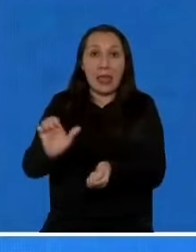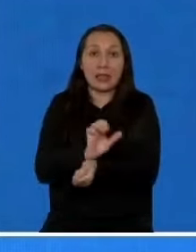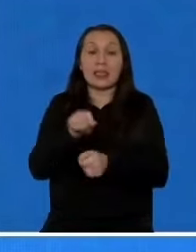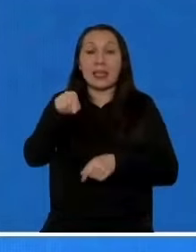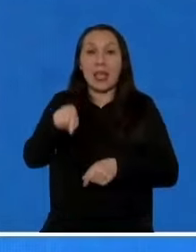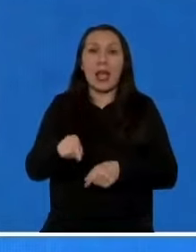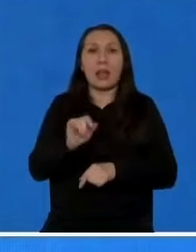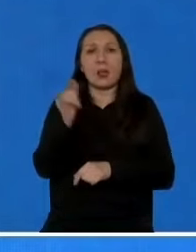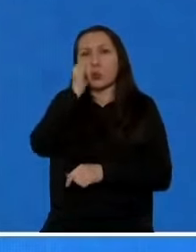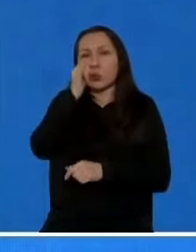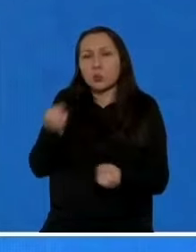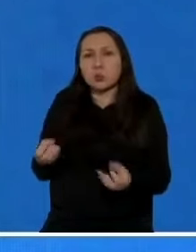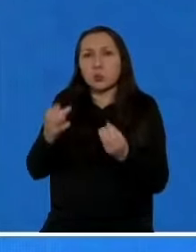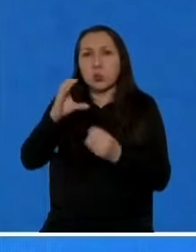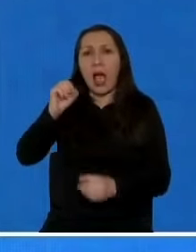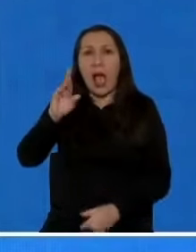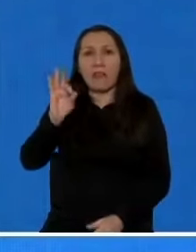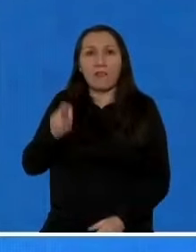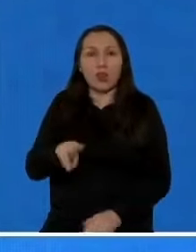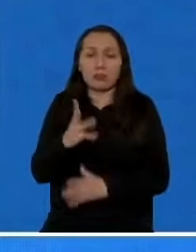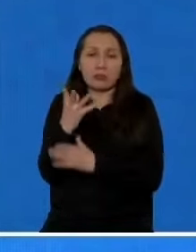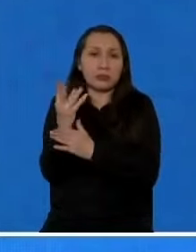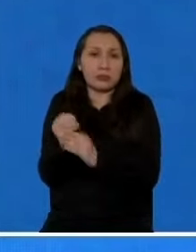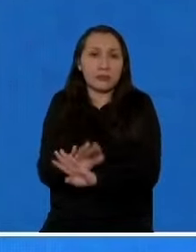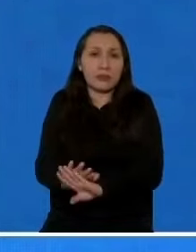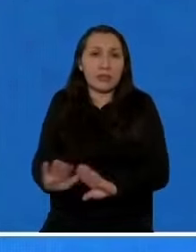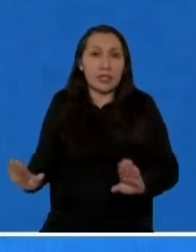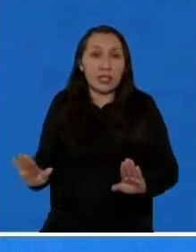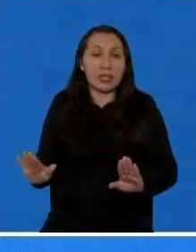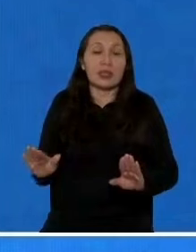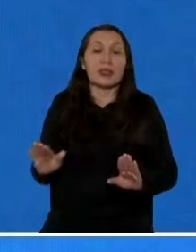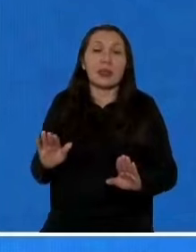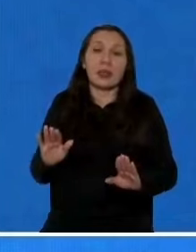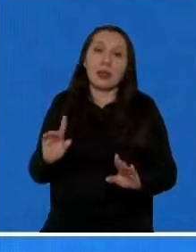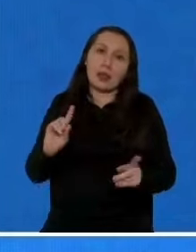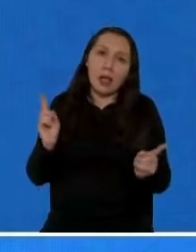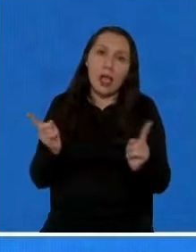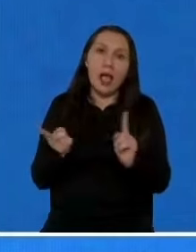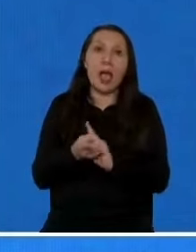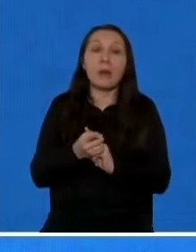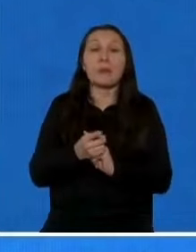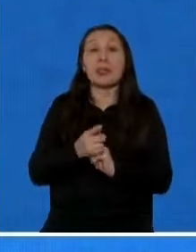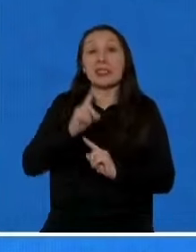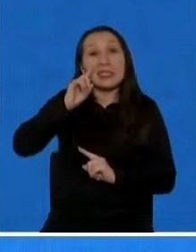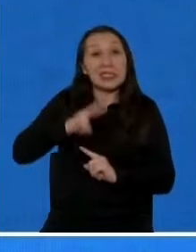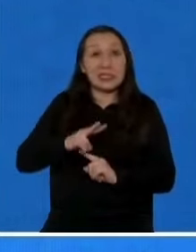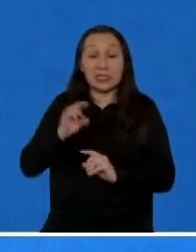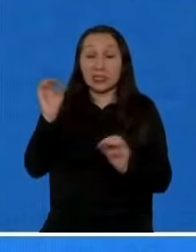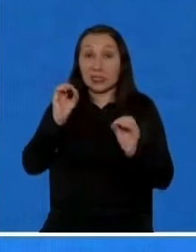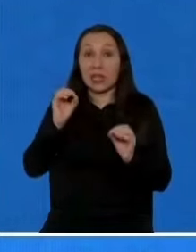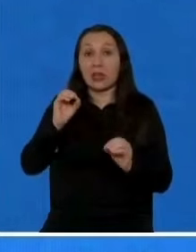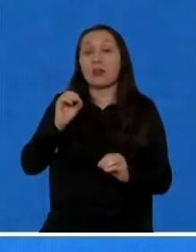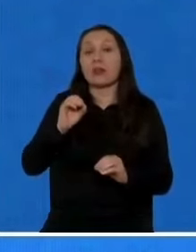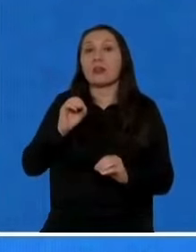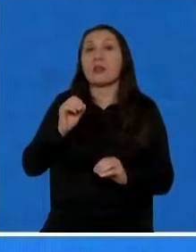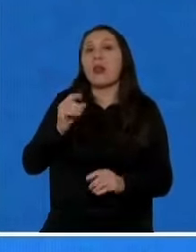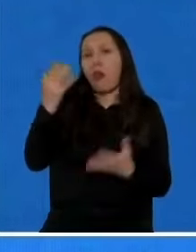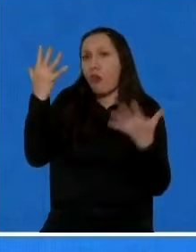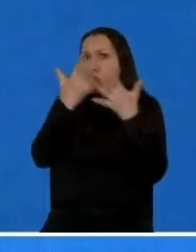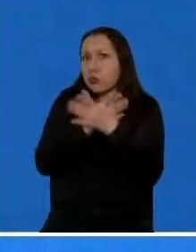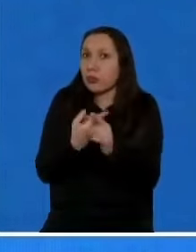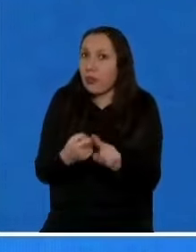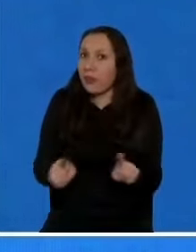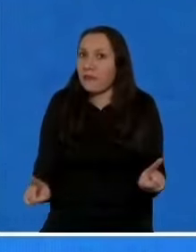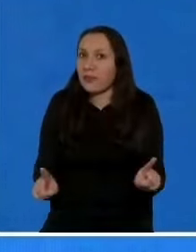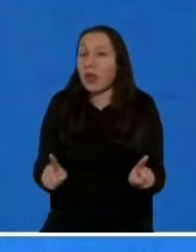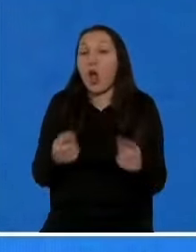la descarbonización de nuestra matriz energética y el ser carbono neutrales, que son dos cosas distintas, a veces se confunden,